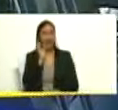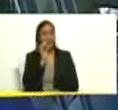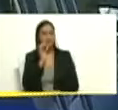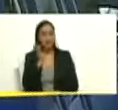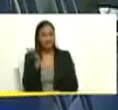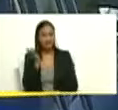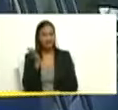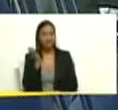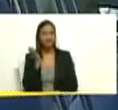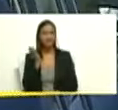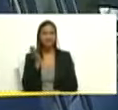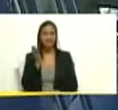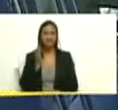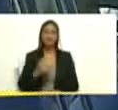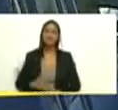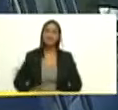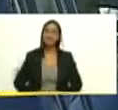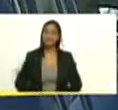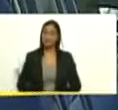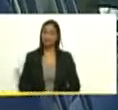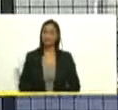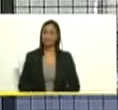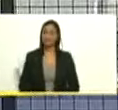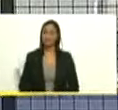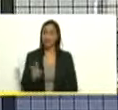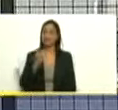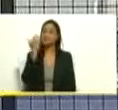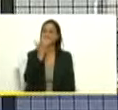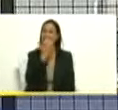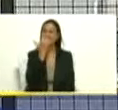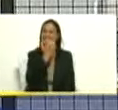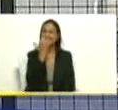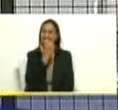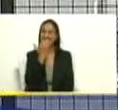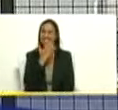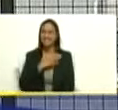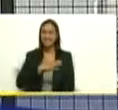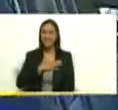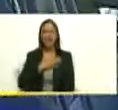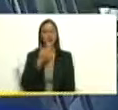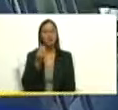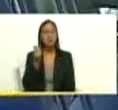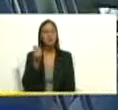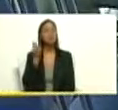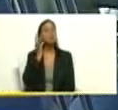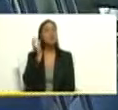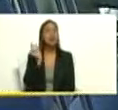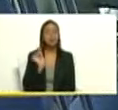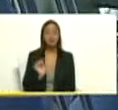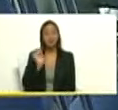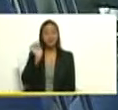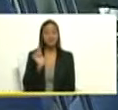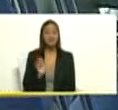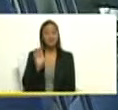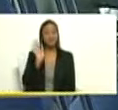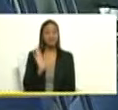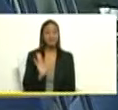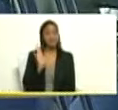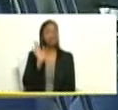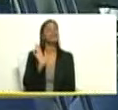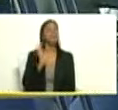melende yo digo Carmen Teresa melé porque ella me está riendo y me está levantando así la mano yo volteo por qué yo soy